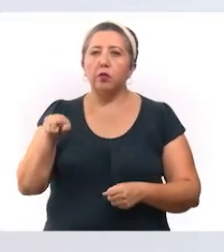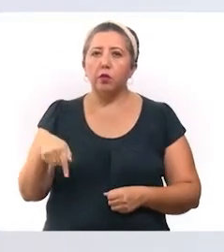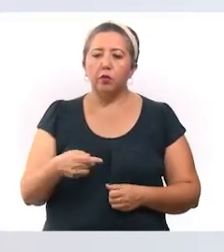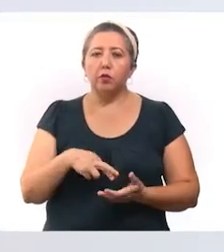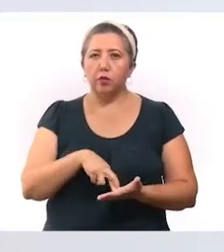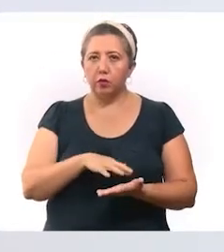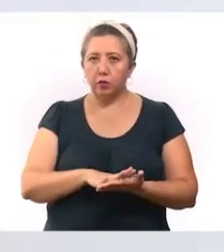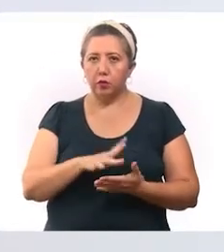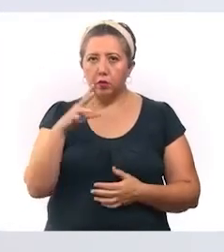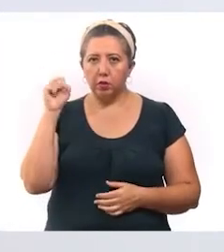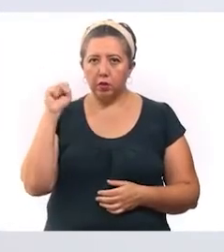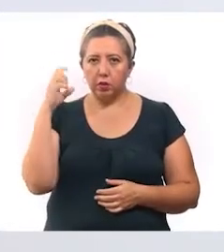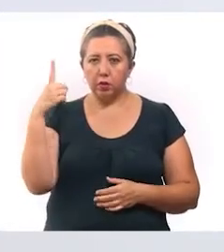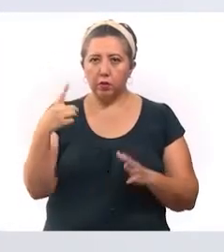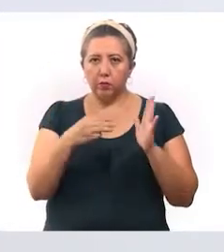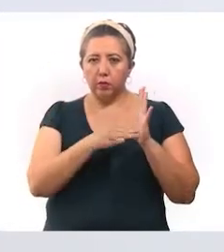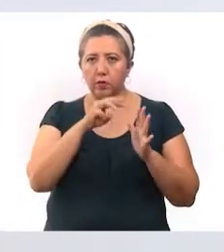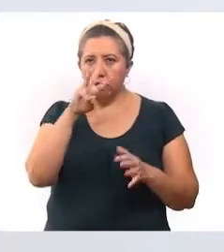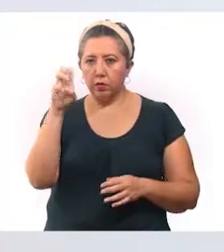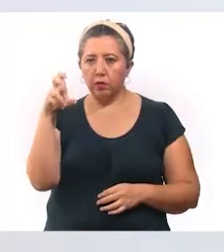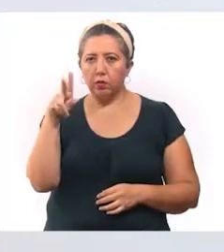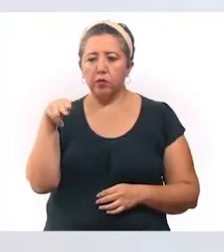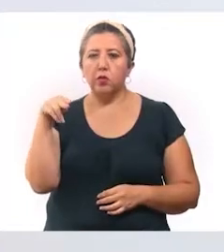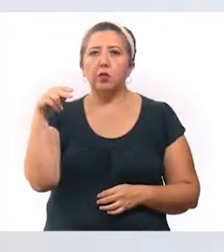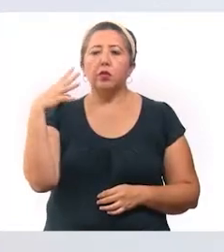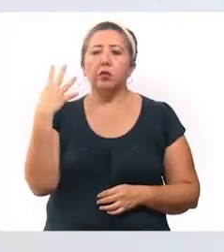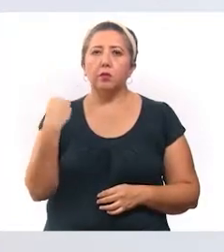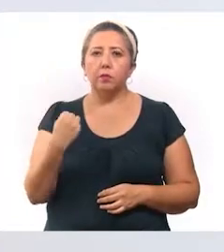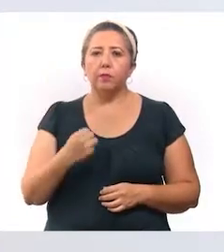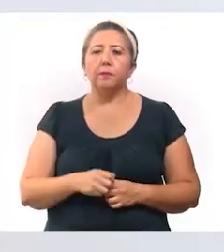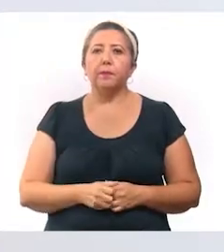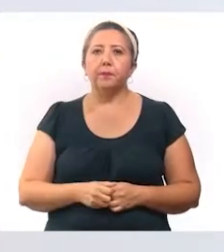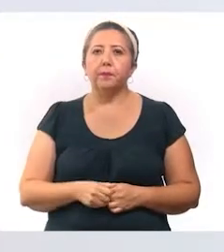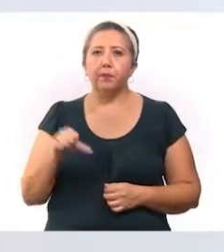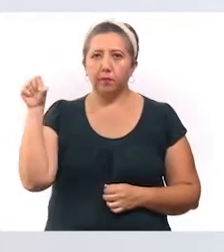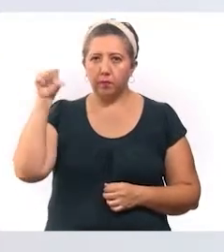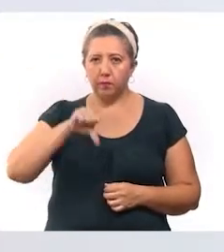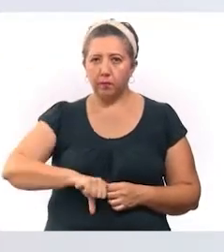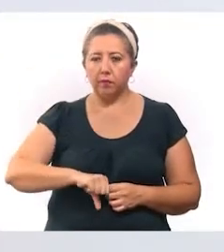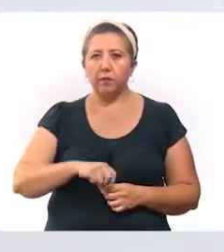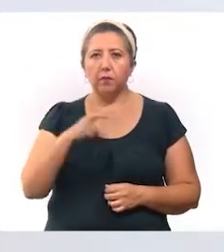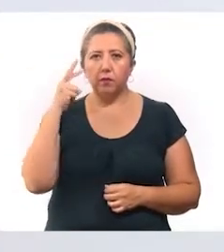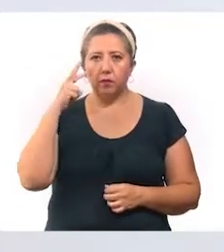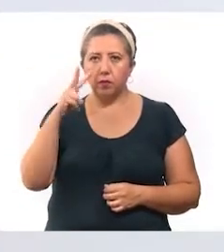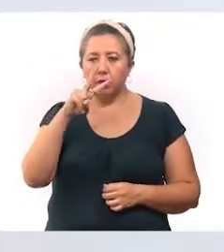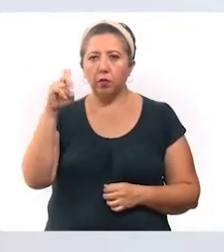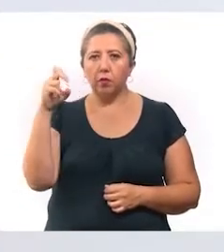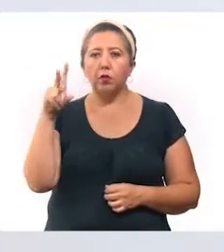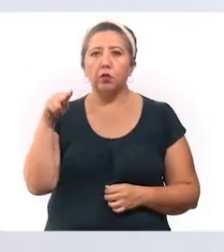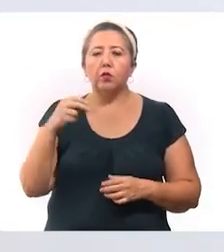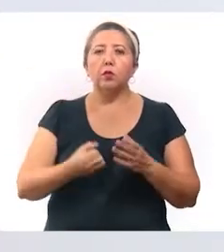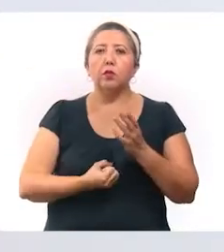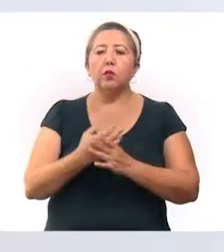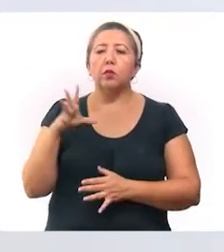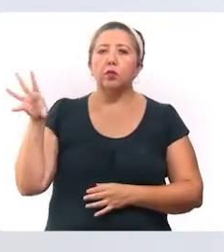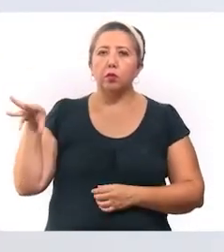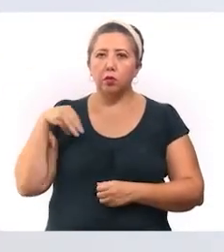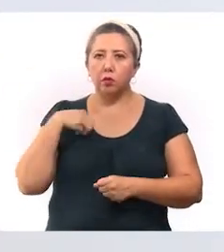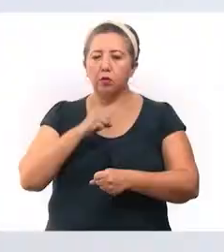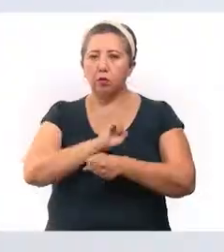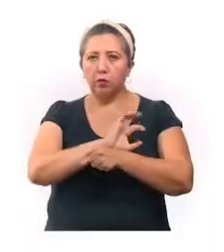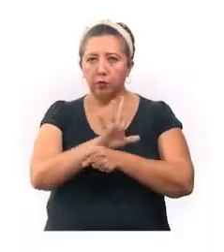contagios registrados, que son 61.389. Hoy se detectaron 280 nuevos contagios